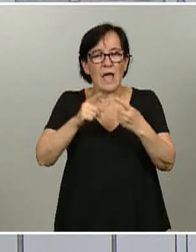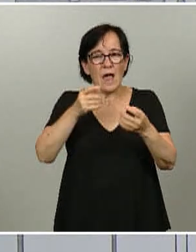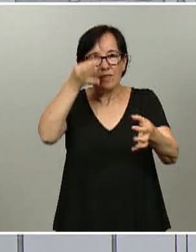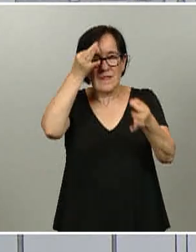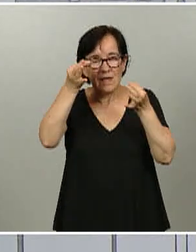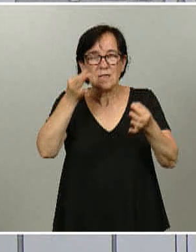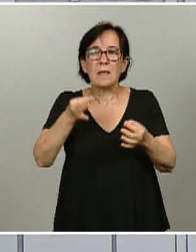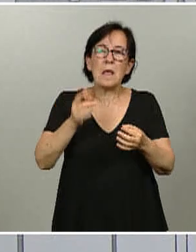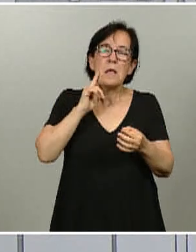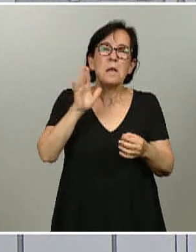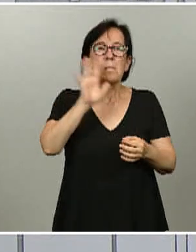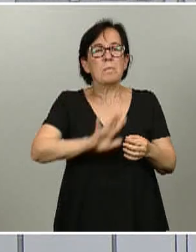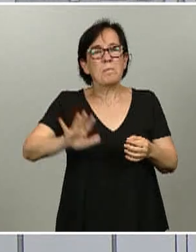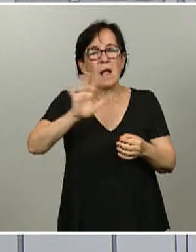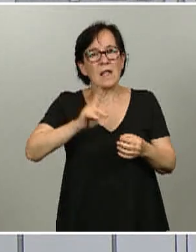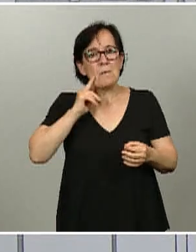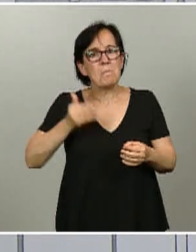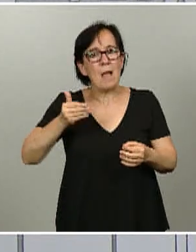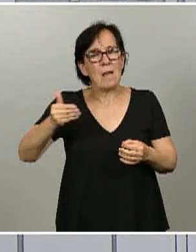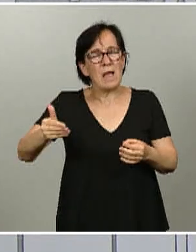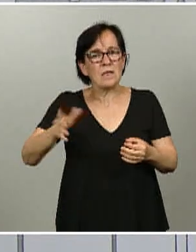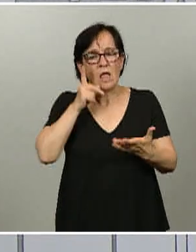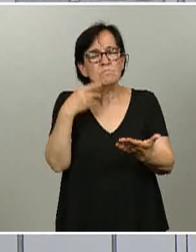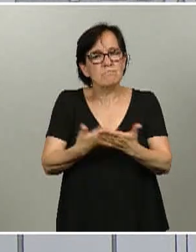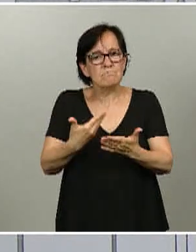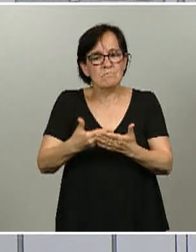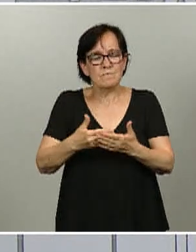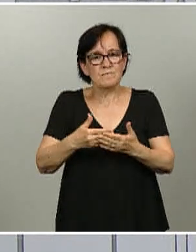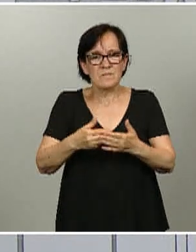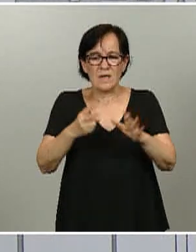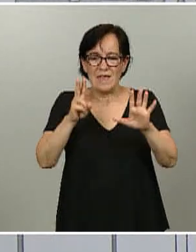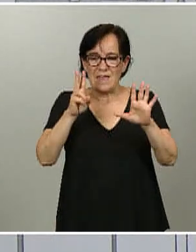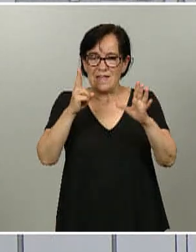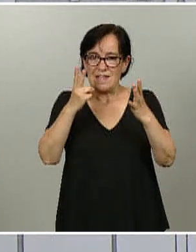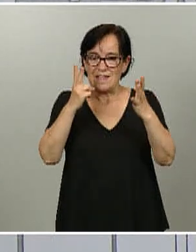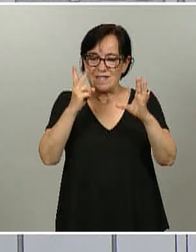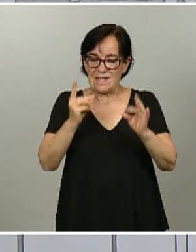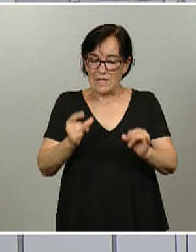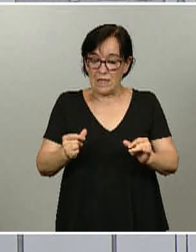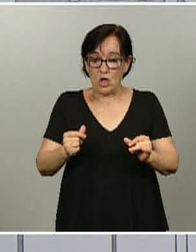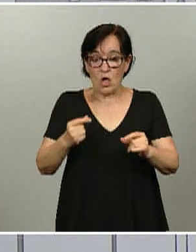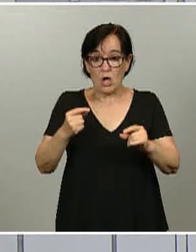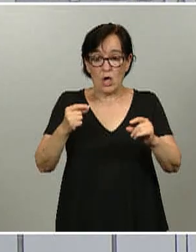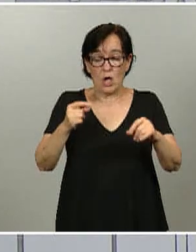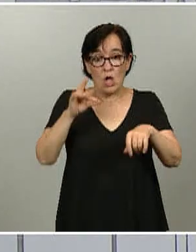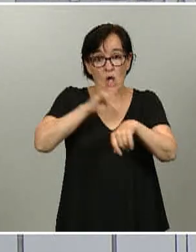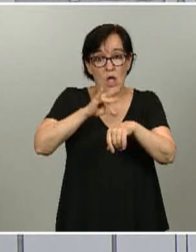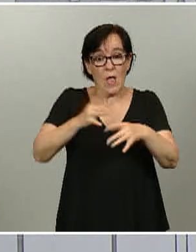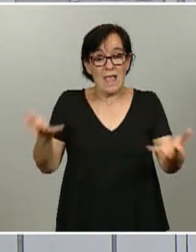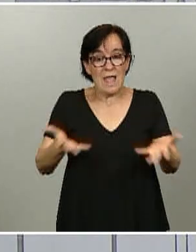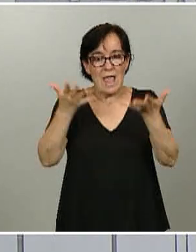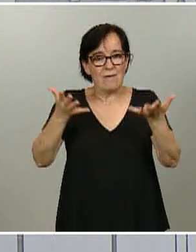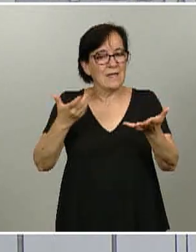parece que hay cada vez más evidencia de que a partir del 7º día los casos leves ya no transmiten la